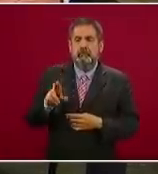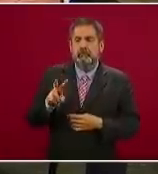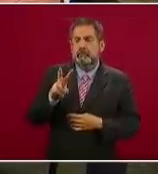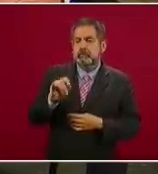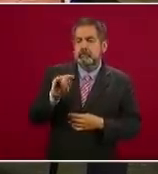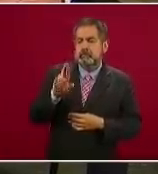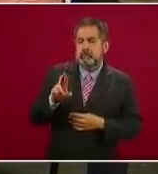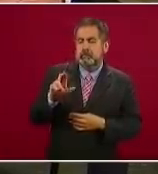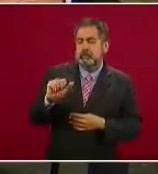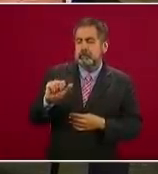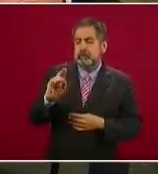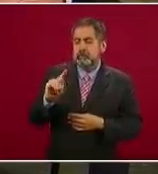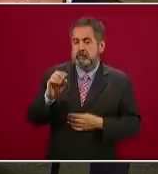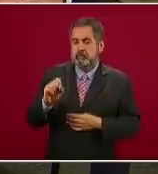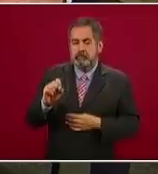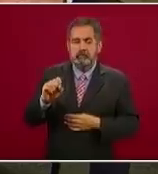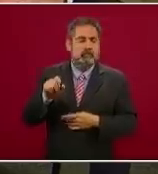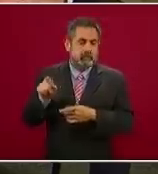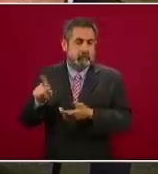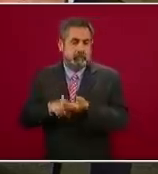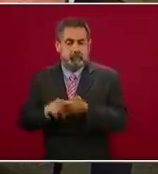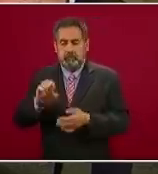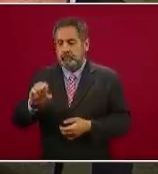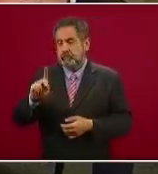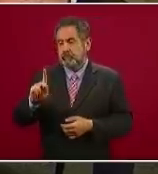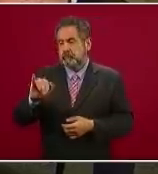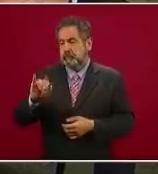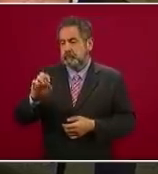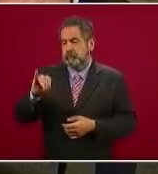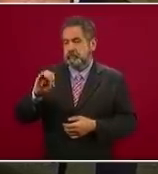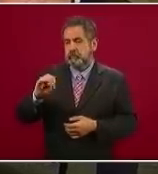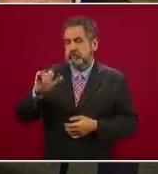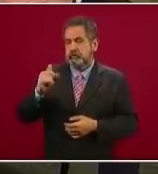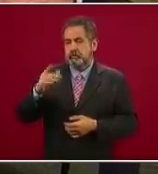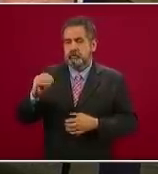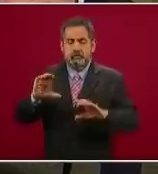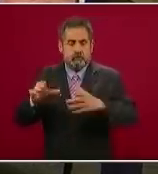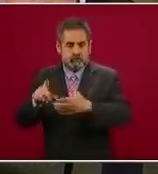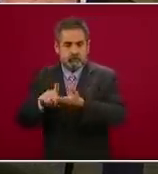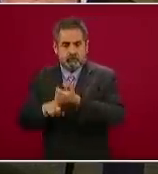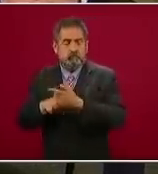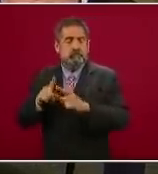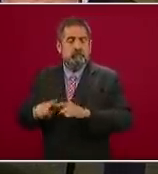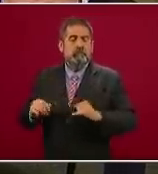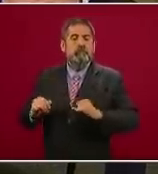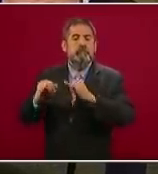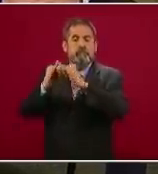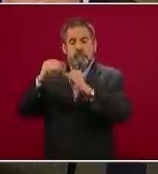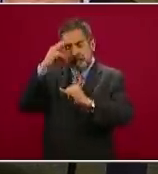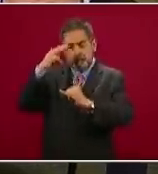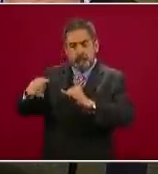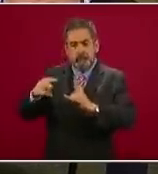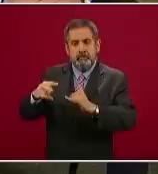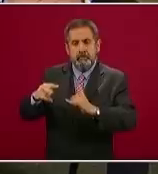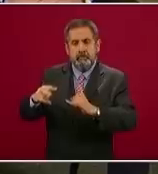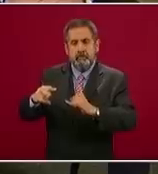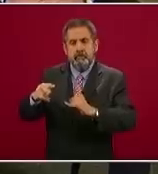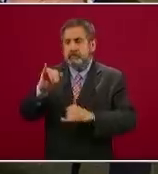Borja Aburto, epidemiólogo y director de prestaciones médicas del Instituto Mexicano del Seguro